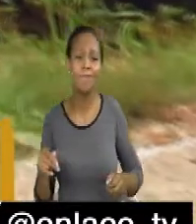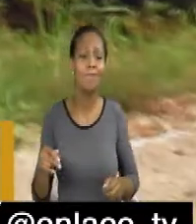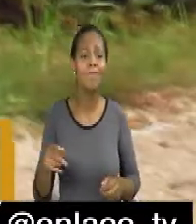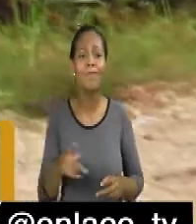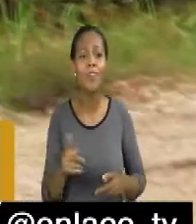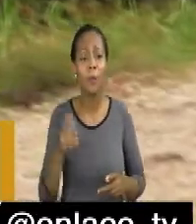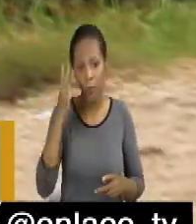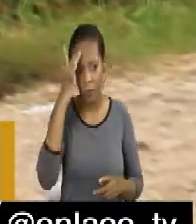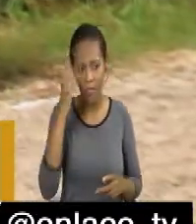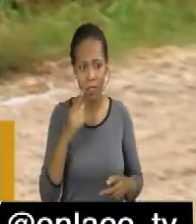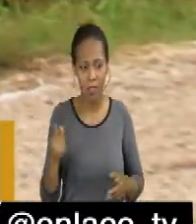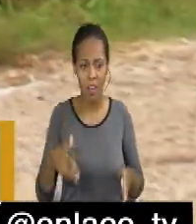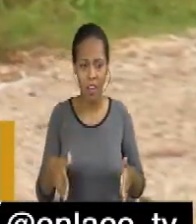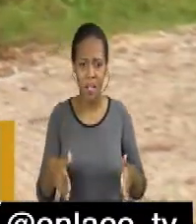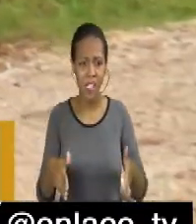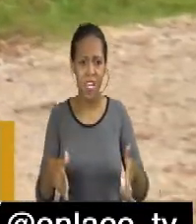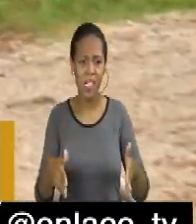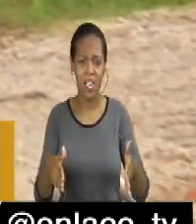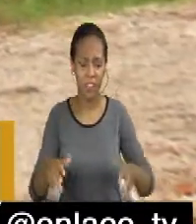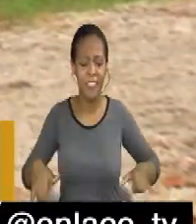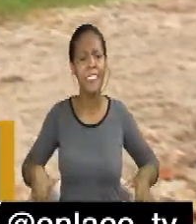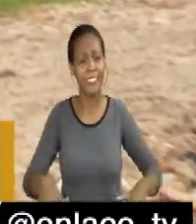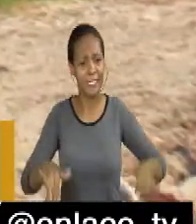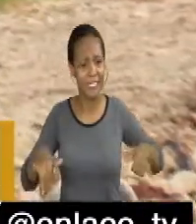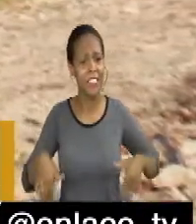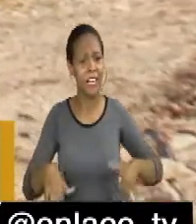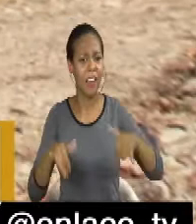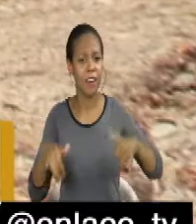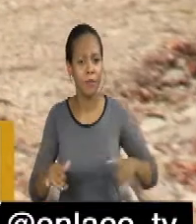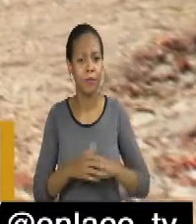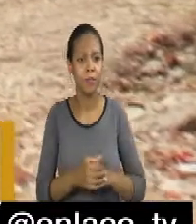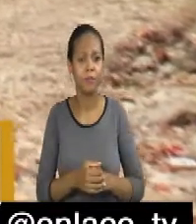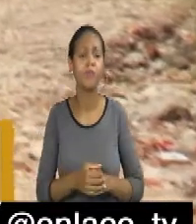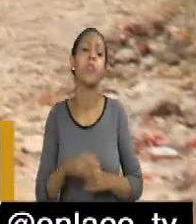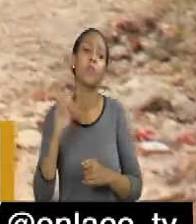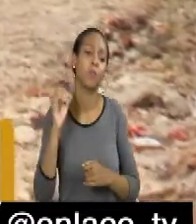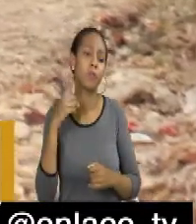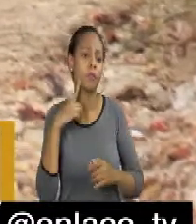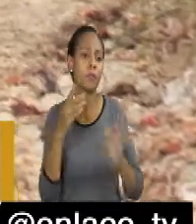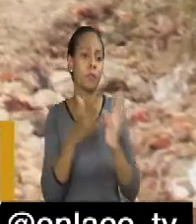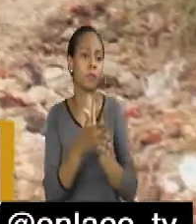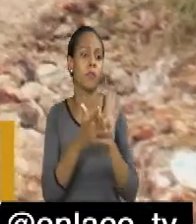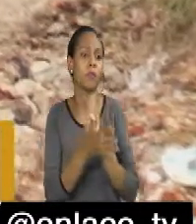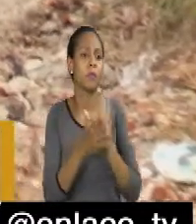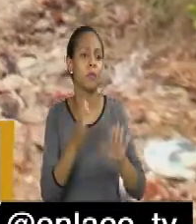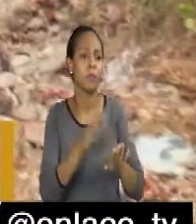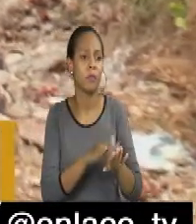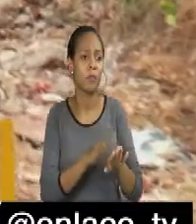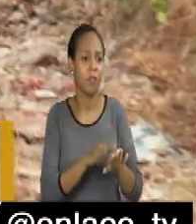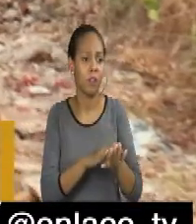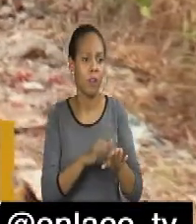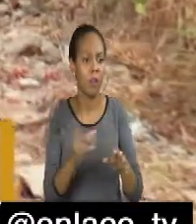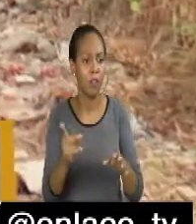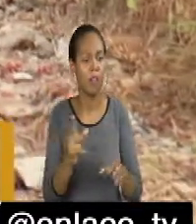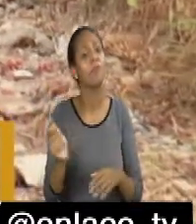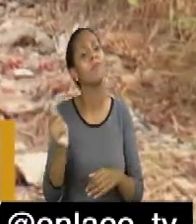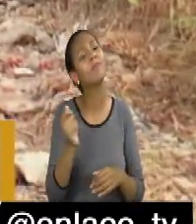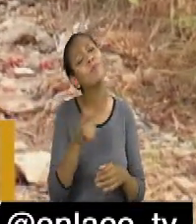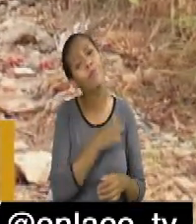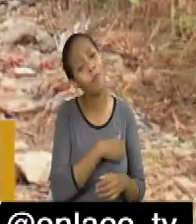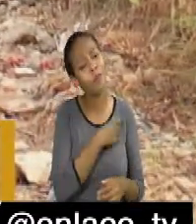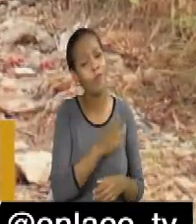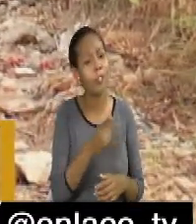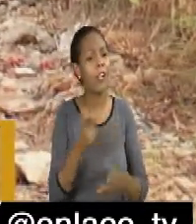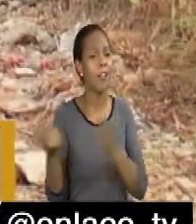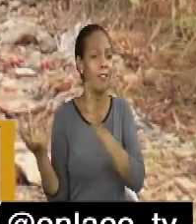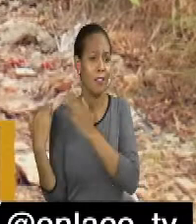cómo se encuentra esta vía para poderse trasladar. Él hoy hace pues un llamado a las entidades correspondientes para el arreglo de esta vía, que durante